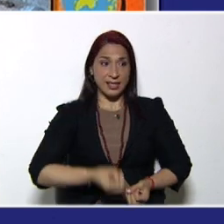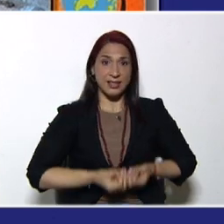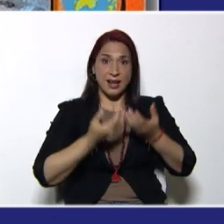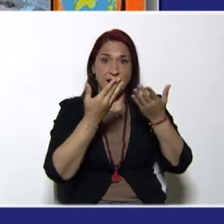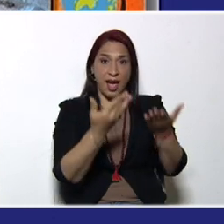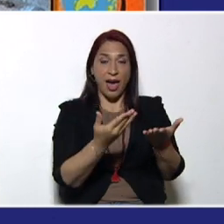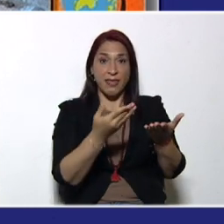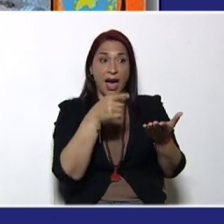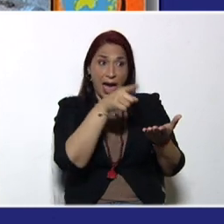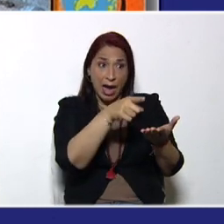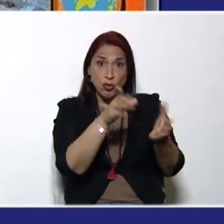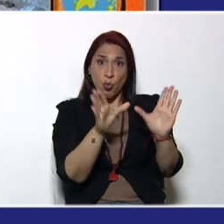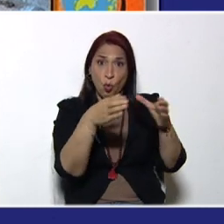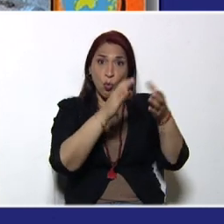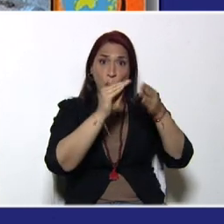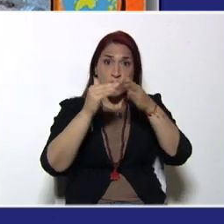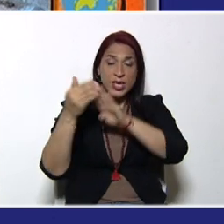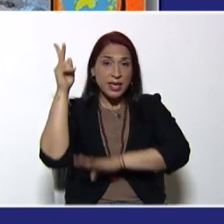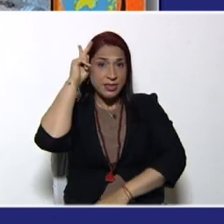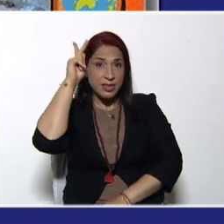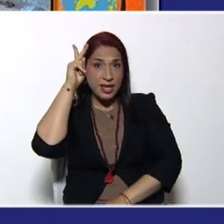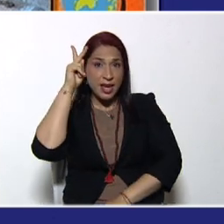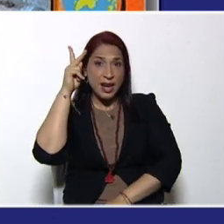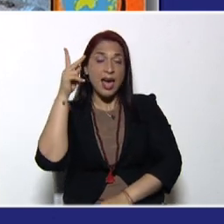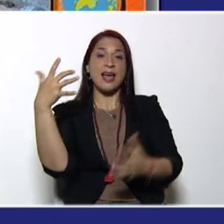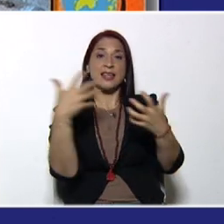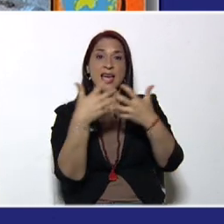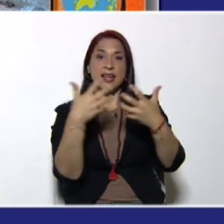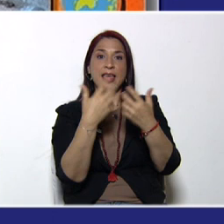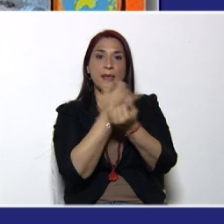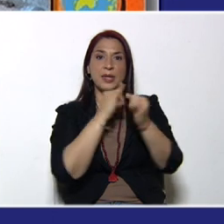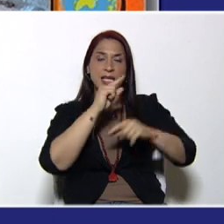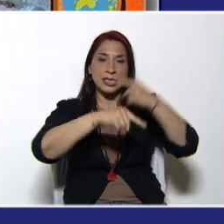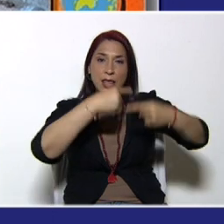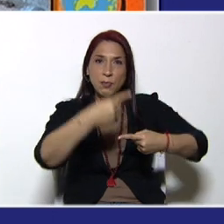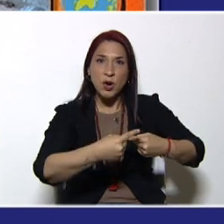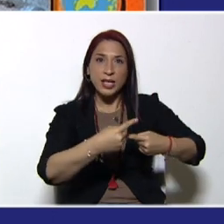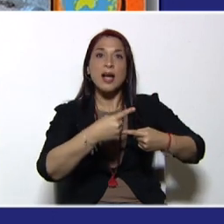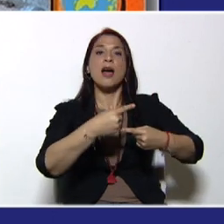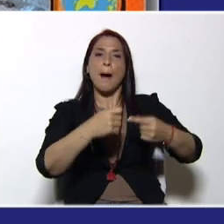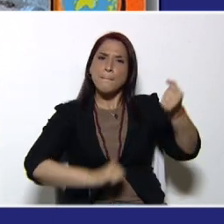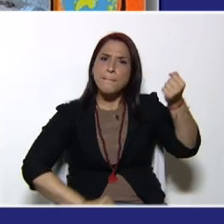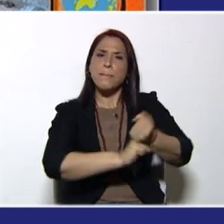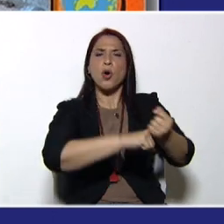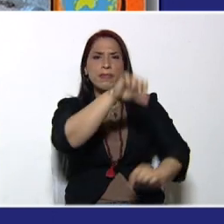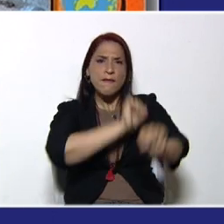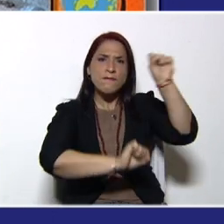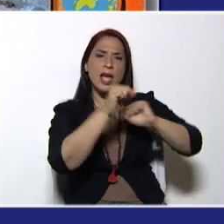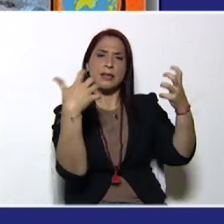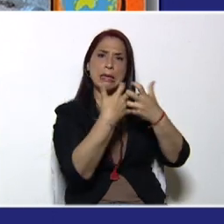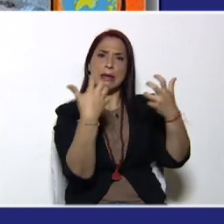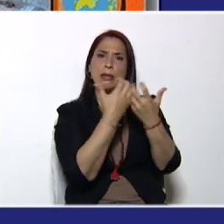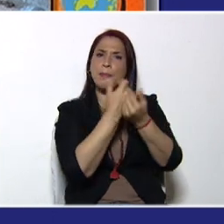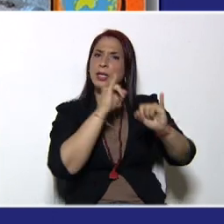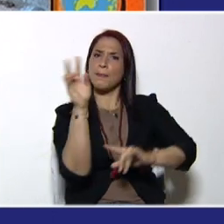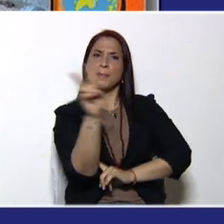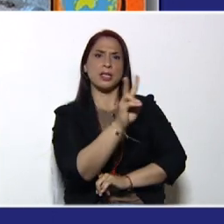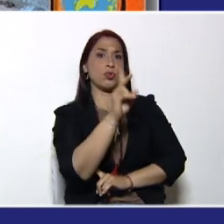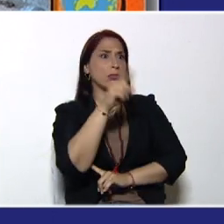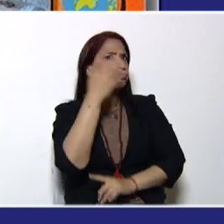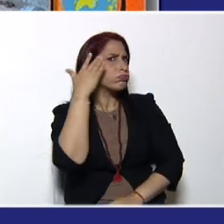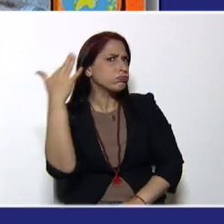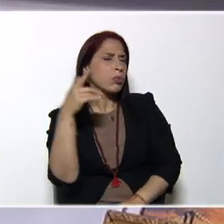Guerra de Independencia por su aporte en la defensa, en la Guerra de Independencia de Venezuela, que bueno, imagínate tú